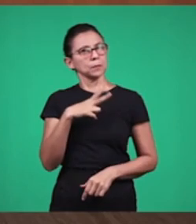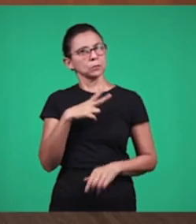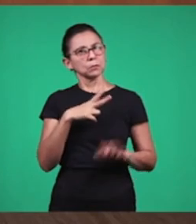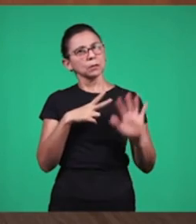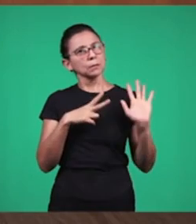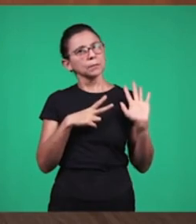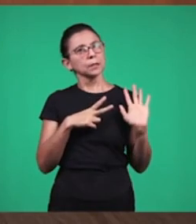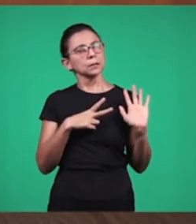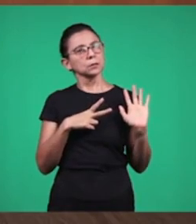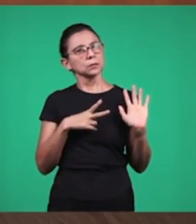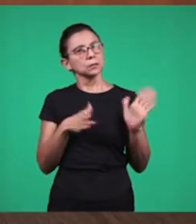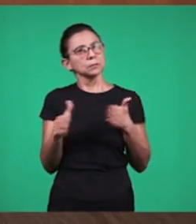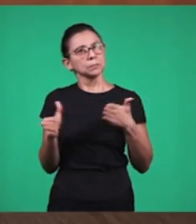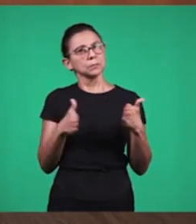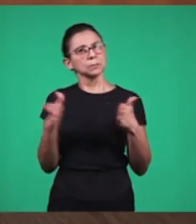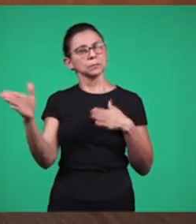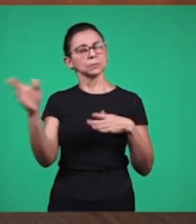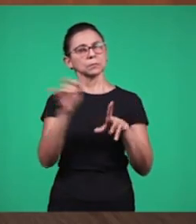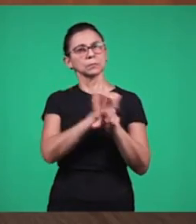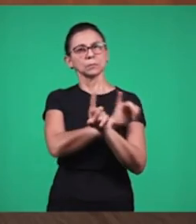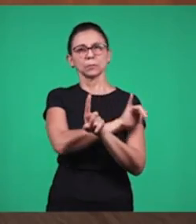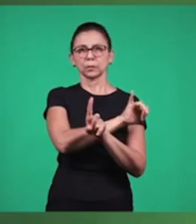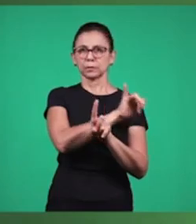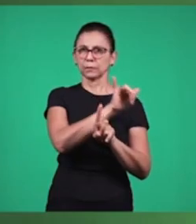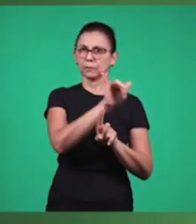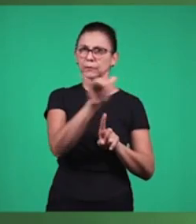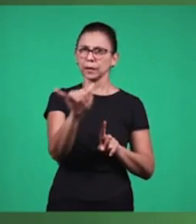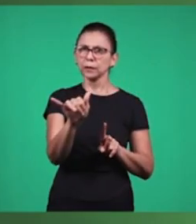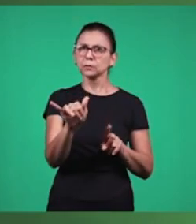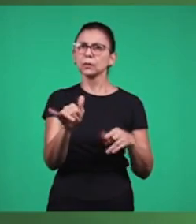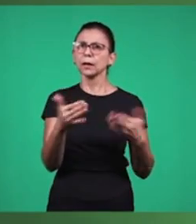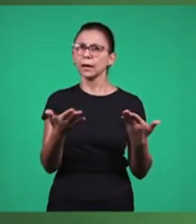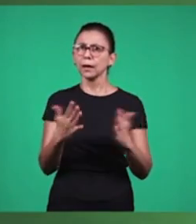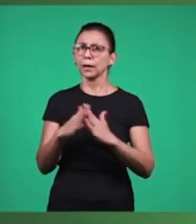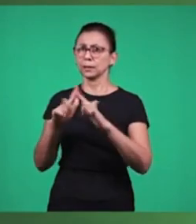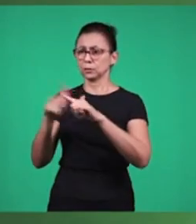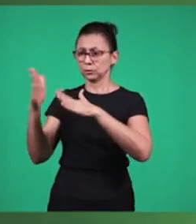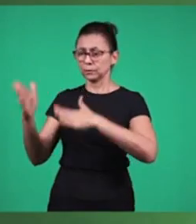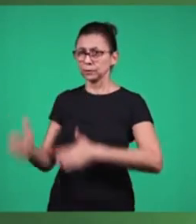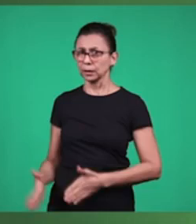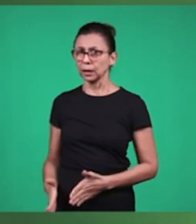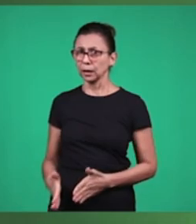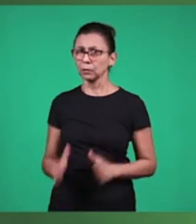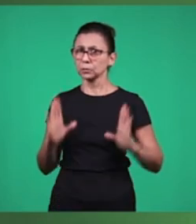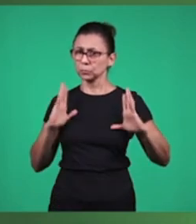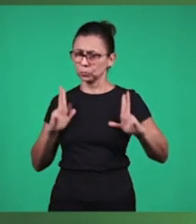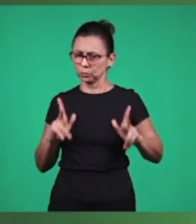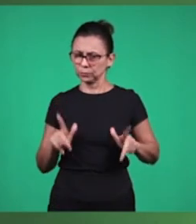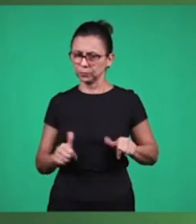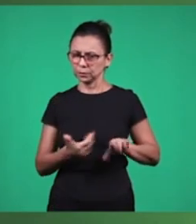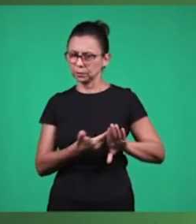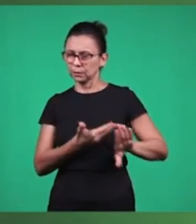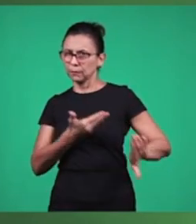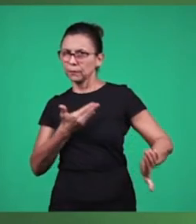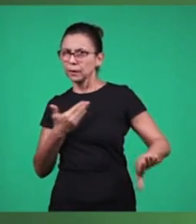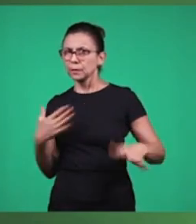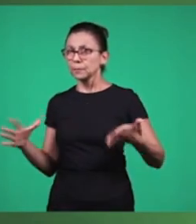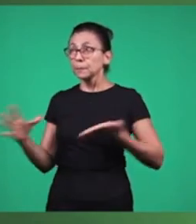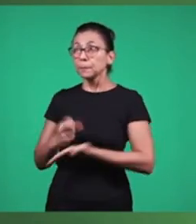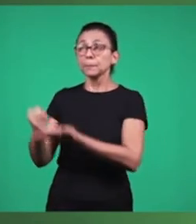particularmente en este momento profético en que la iglesia se prepara para su